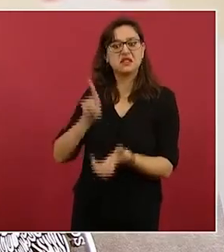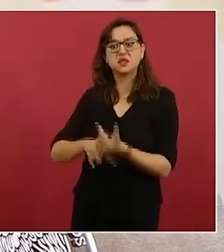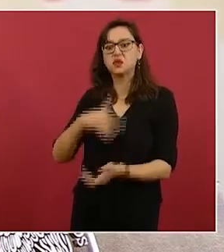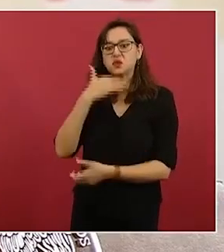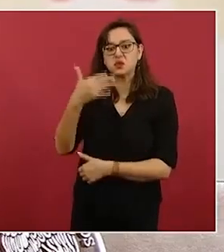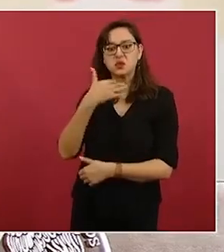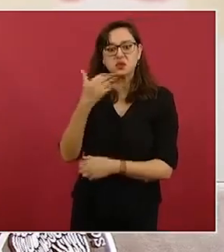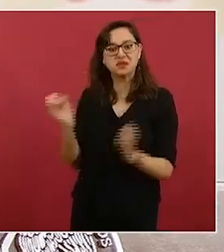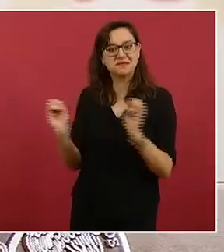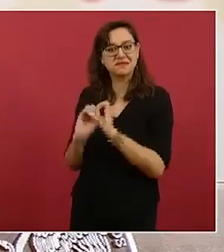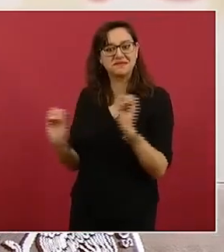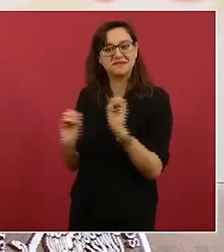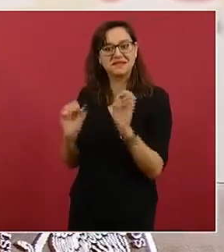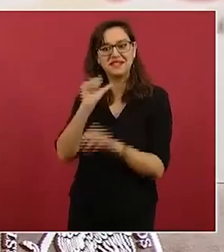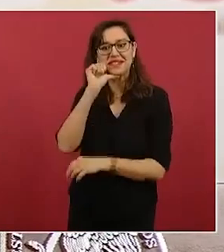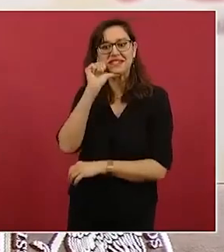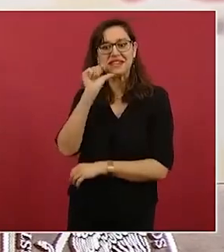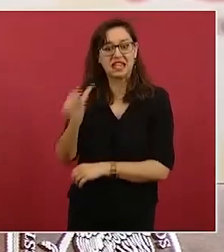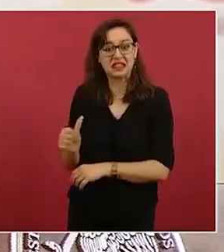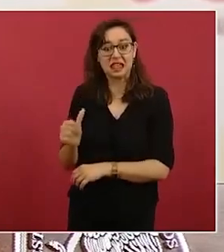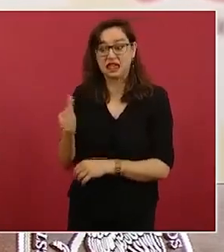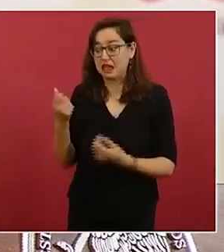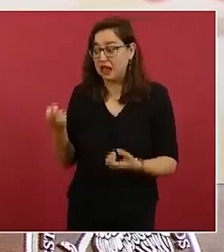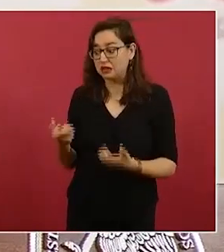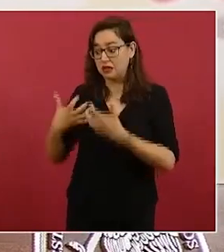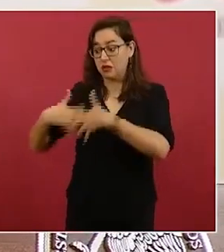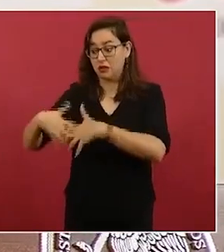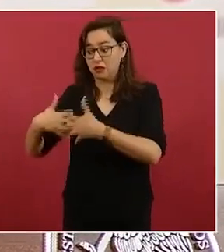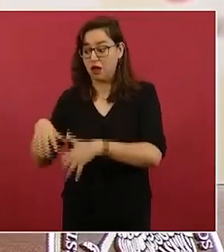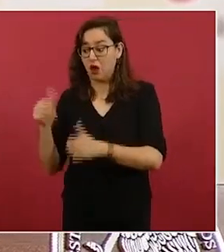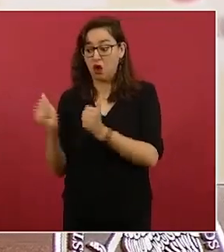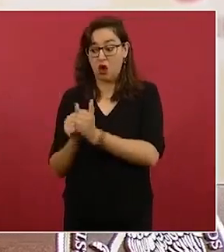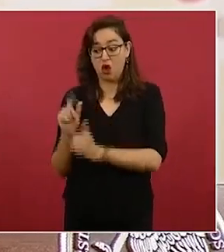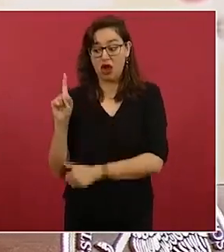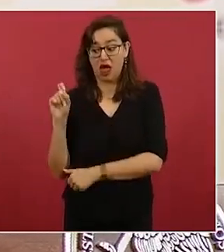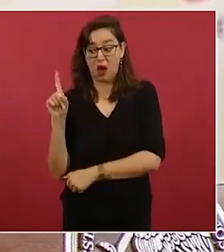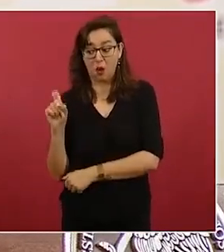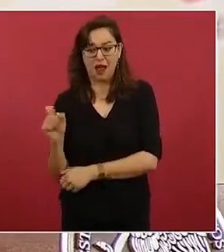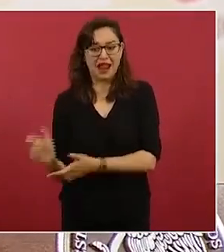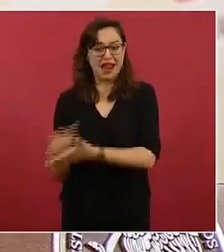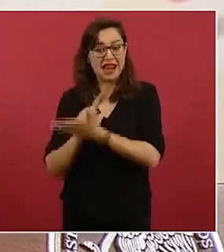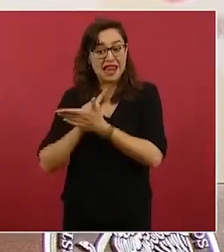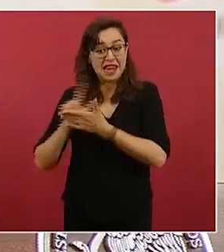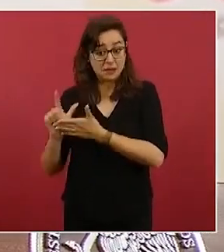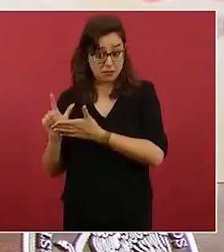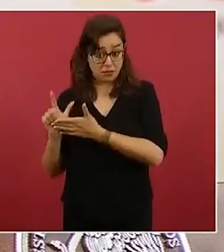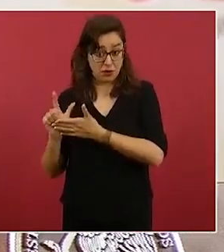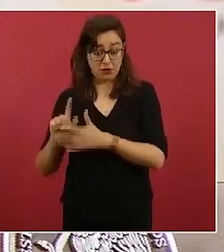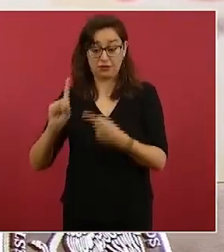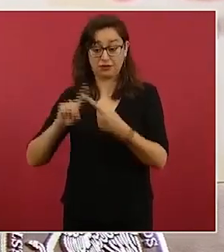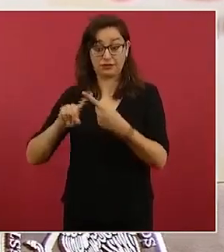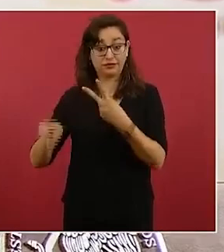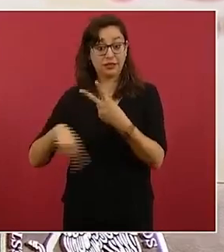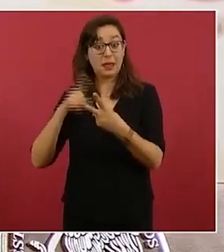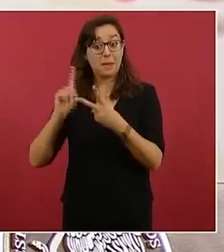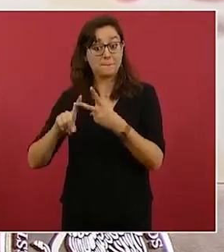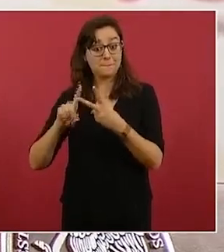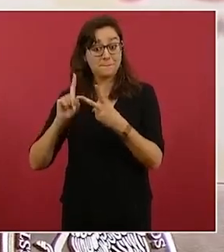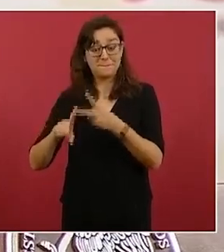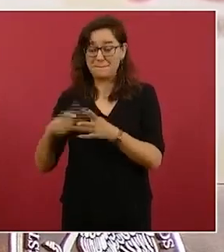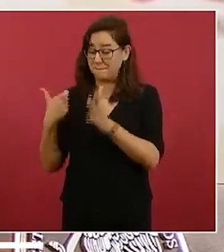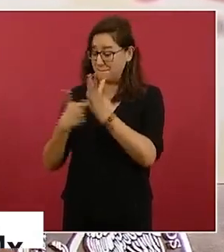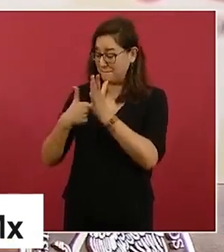Pero no solo es lo más limpio, sino es lo más barato y lo más